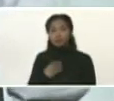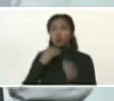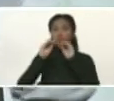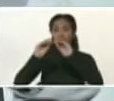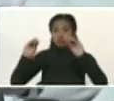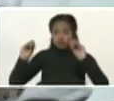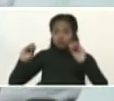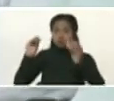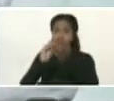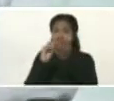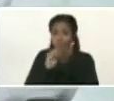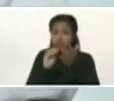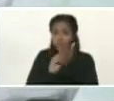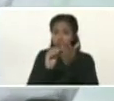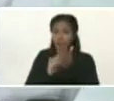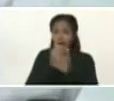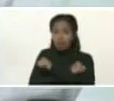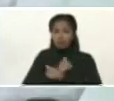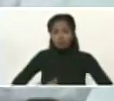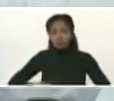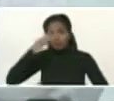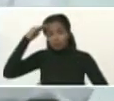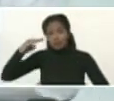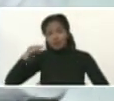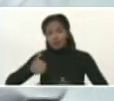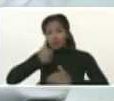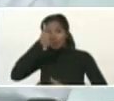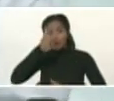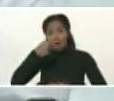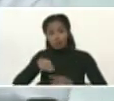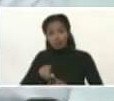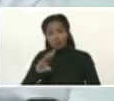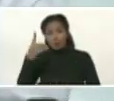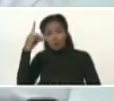llamado al alto mando militar de Bolivia.